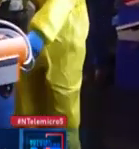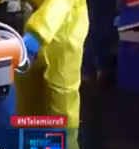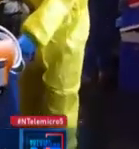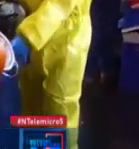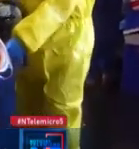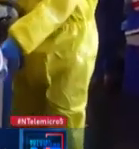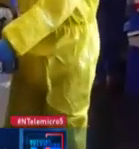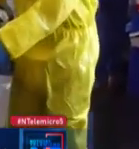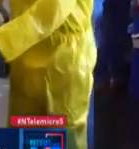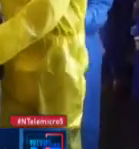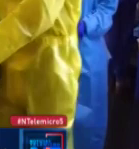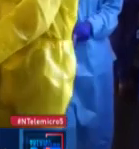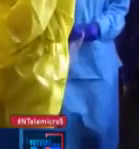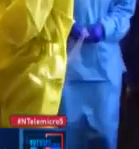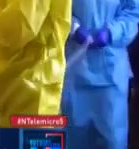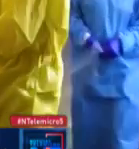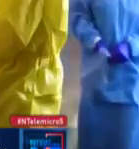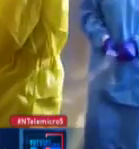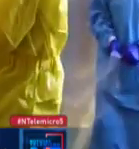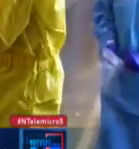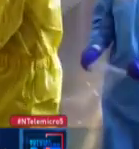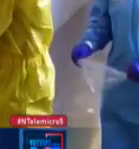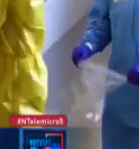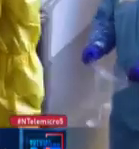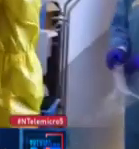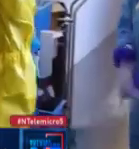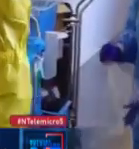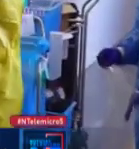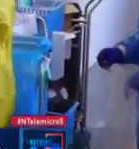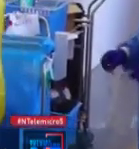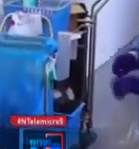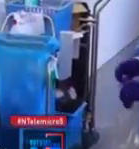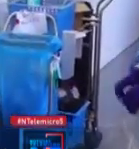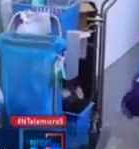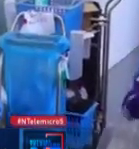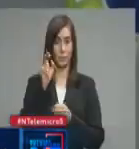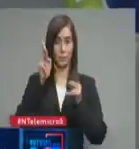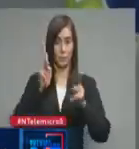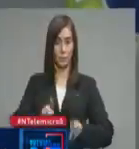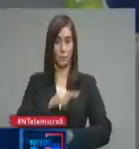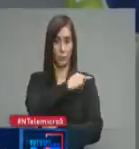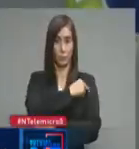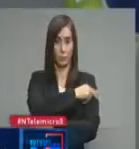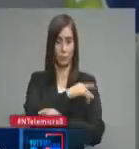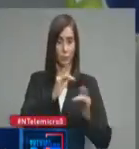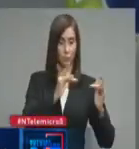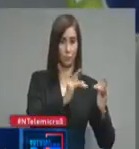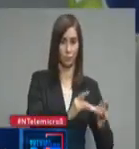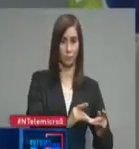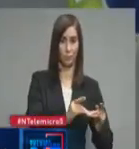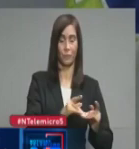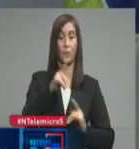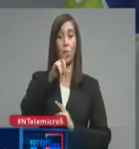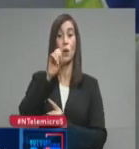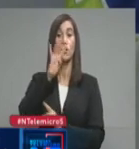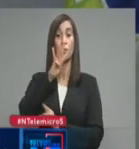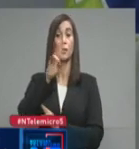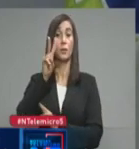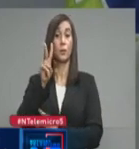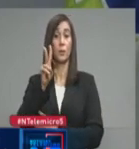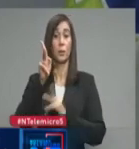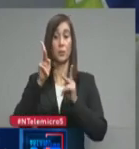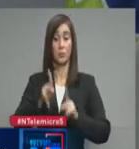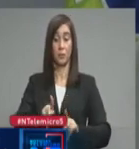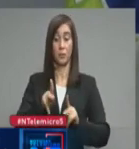El número de hospitalizaciones por el COVID-19 es de 630. Con 142 pacientes